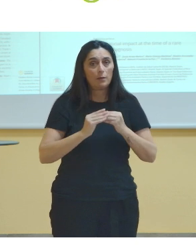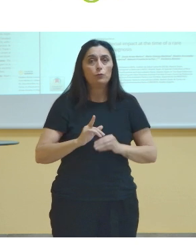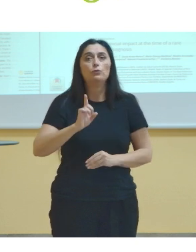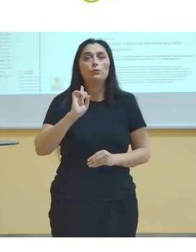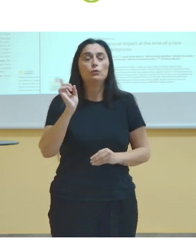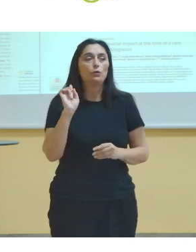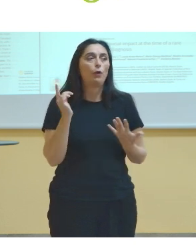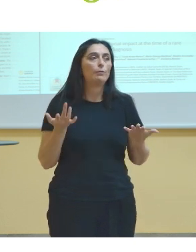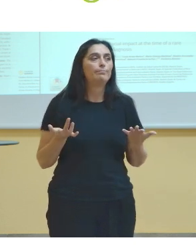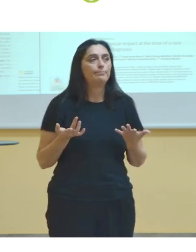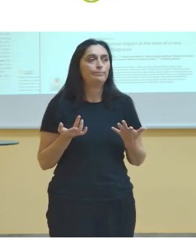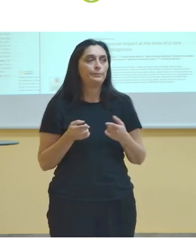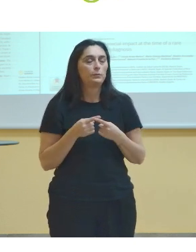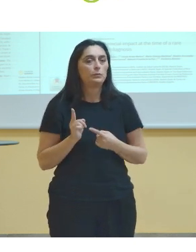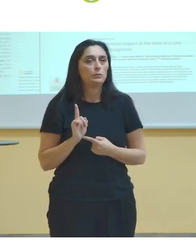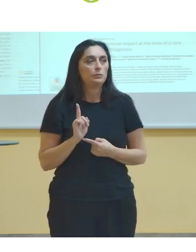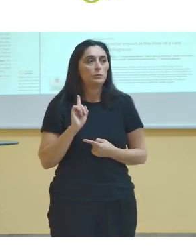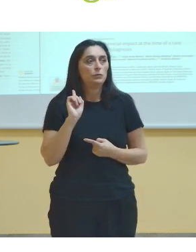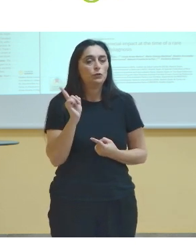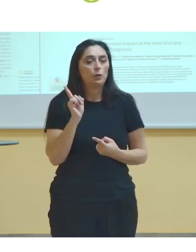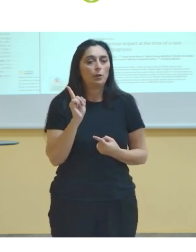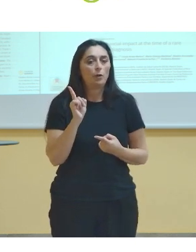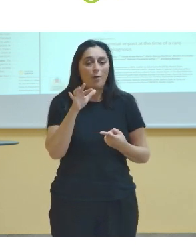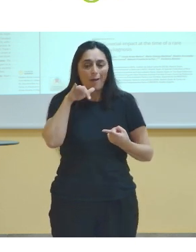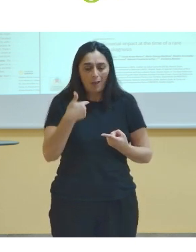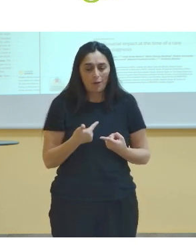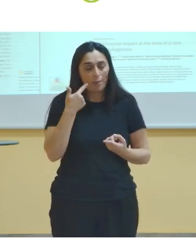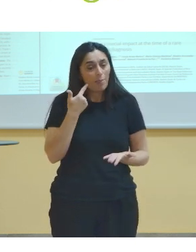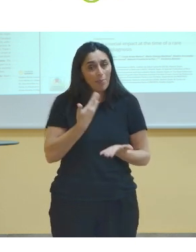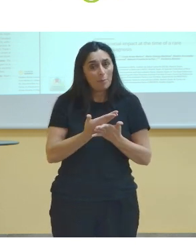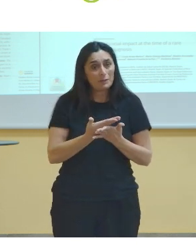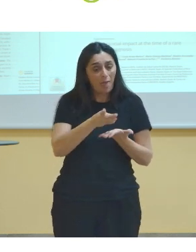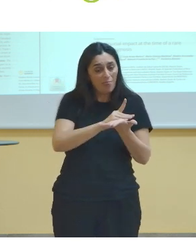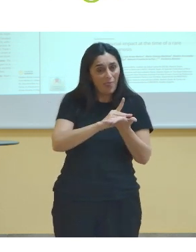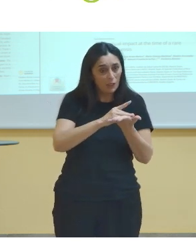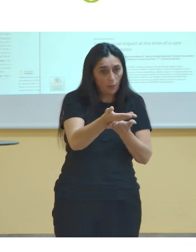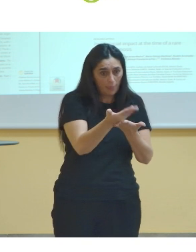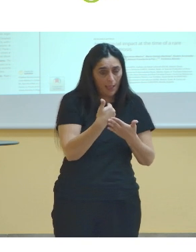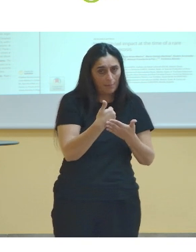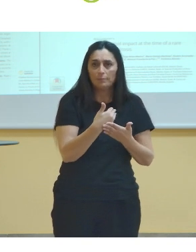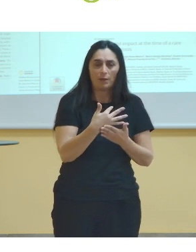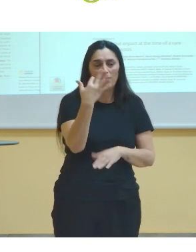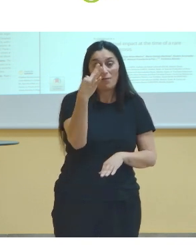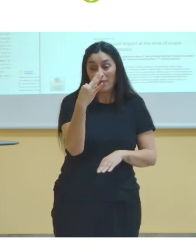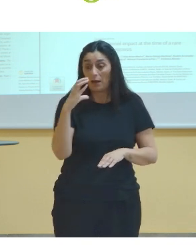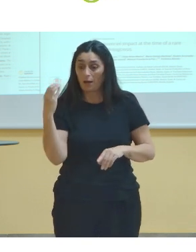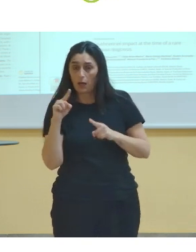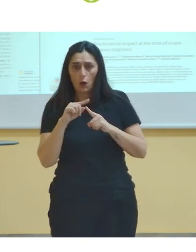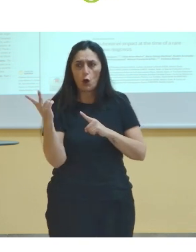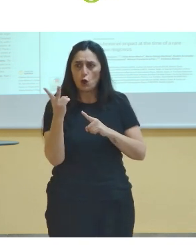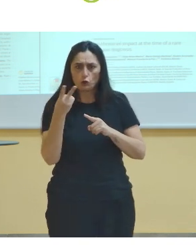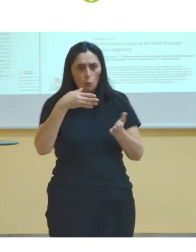solo se mostraba a la hora de que ellos proporcionan datos, sino que también FEDER y CREER han formado parte de